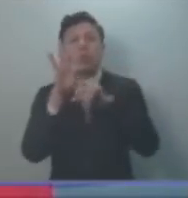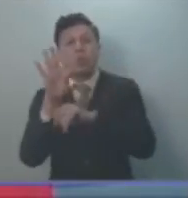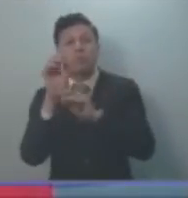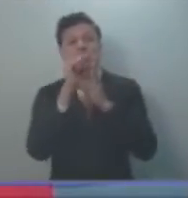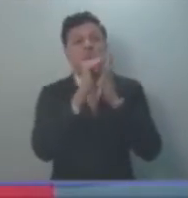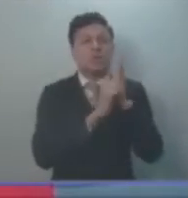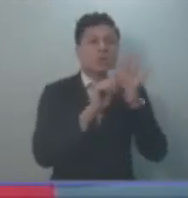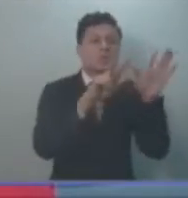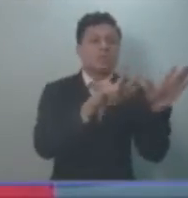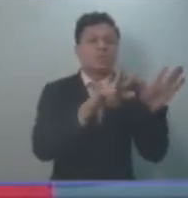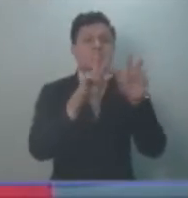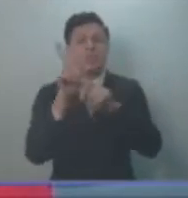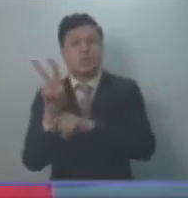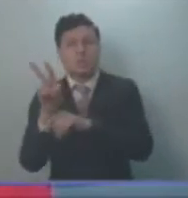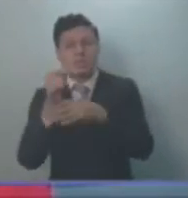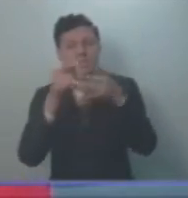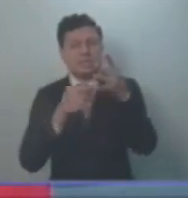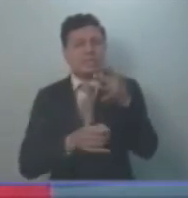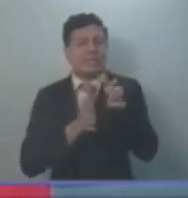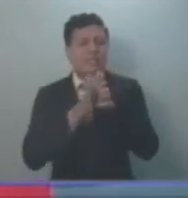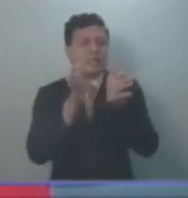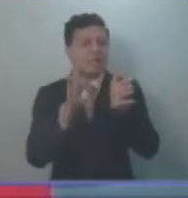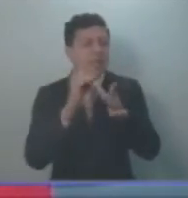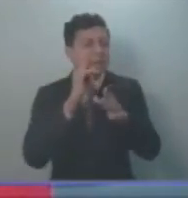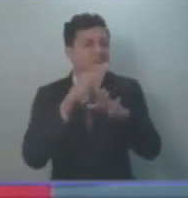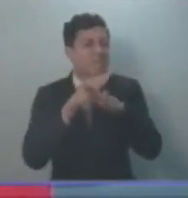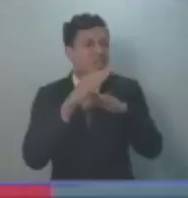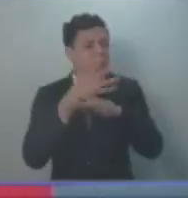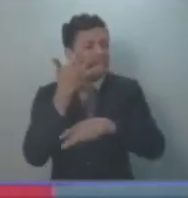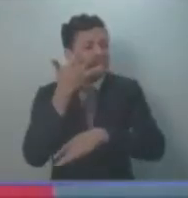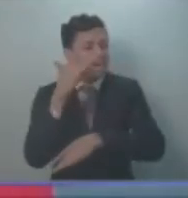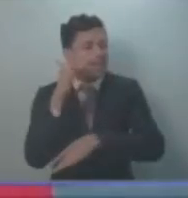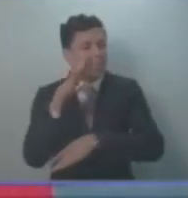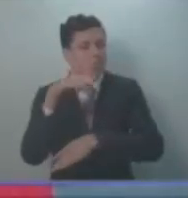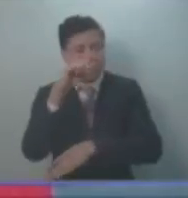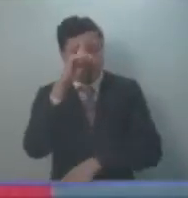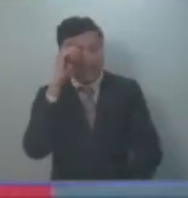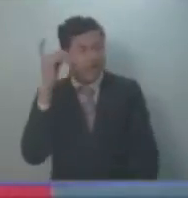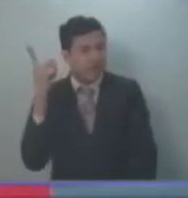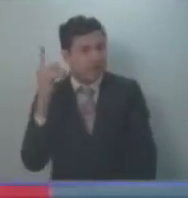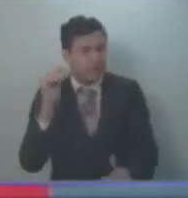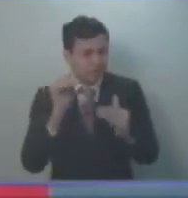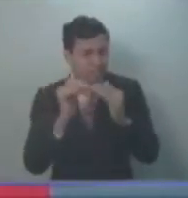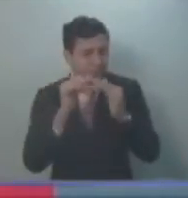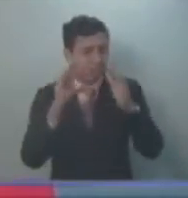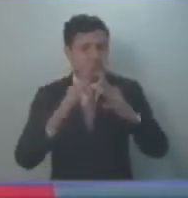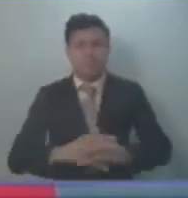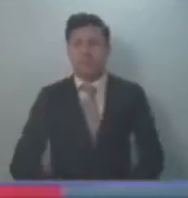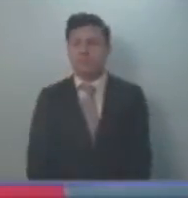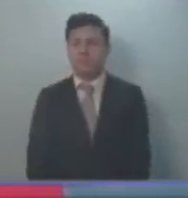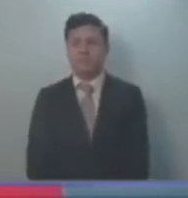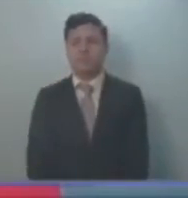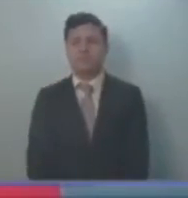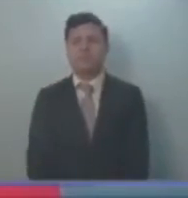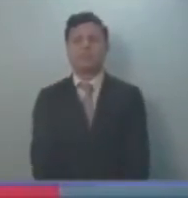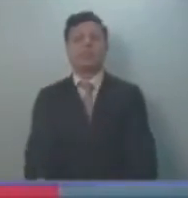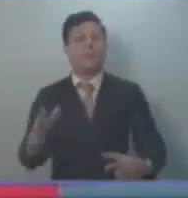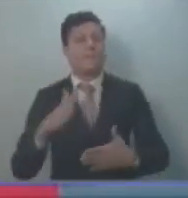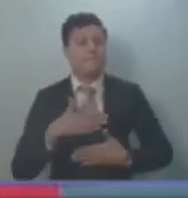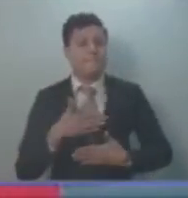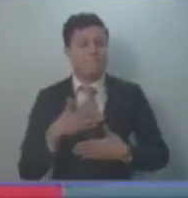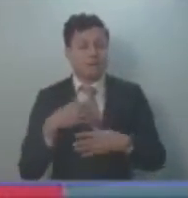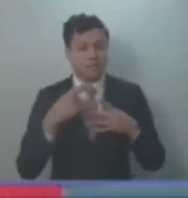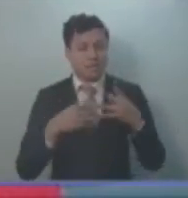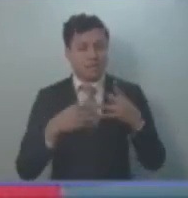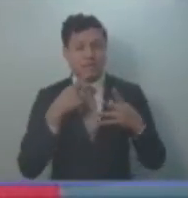y 82 de la Ley General de Prevención de Riesgos en los Lugares de Trabajo. Disposición